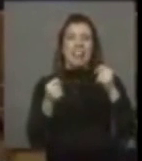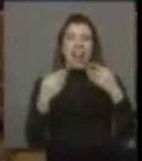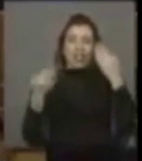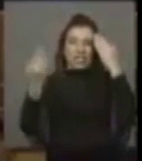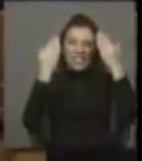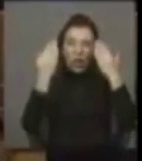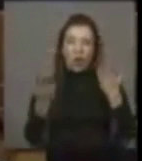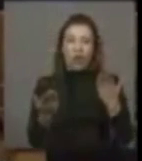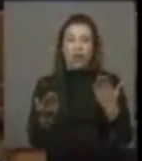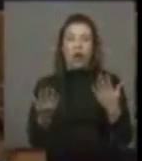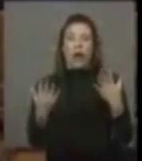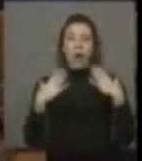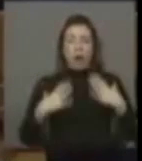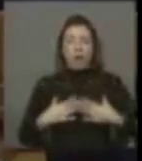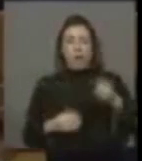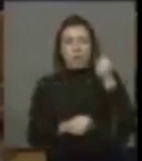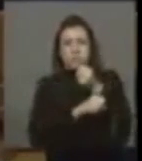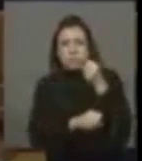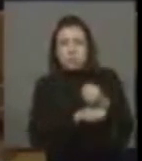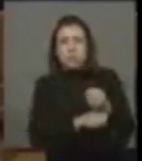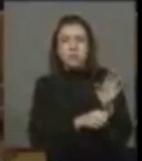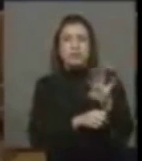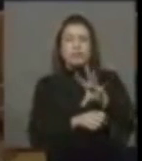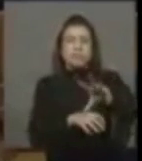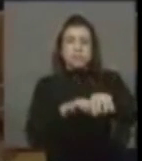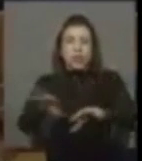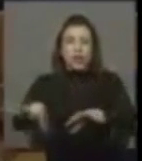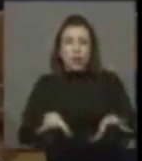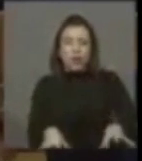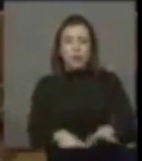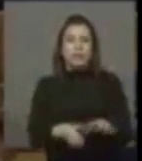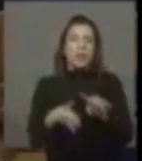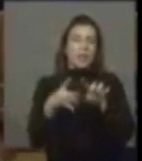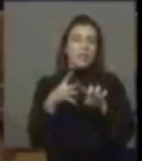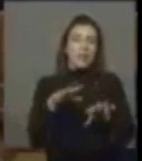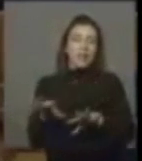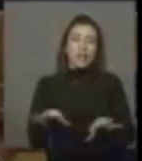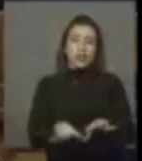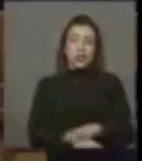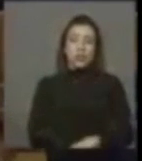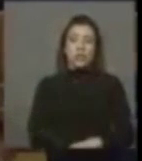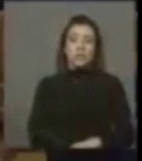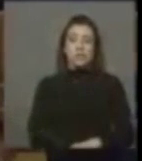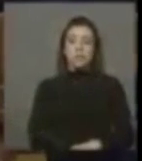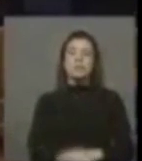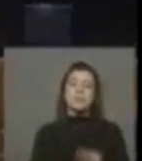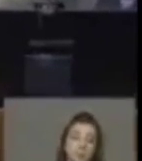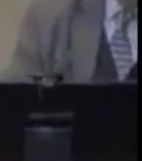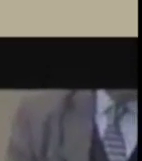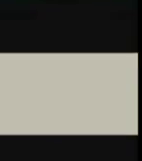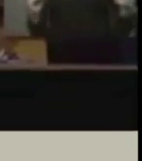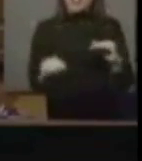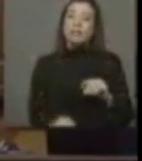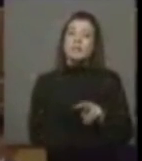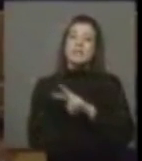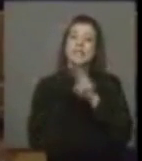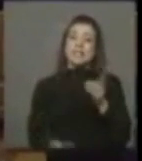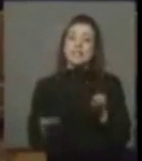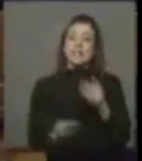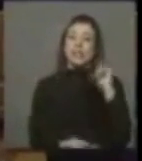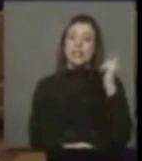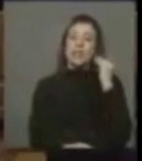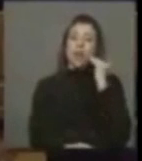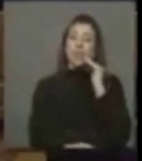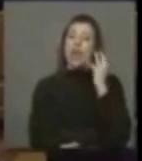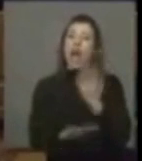maltratos físicos, maltratos patrimoniales, diferentes tipos de ámbitos que obviamente requieren hacer. El Servicio Nacional de